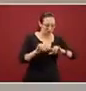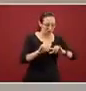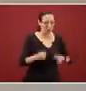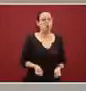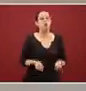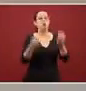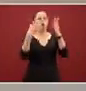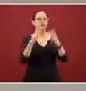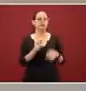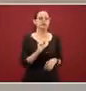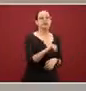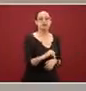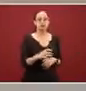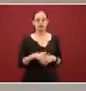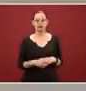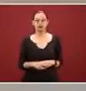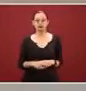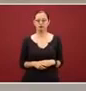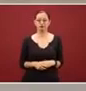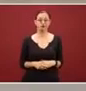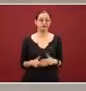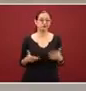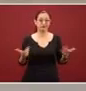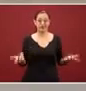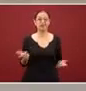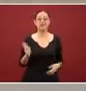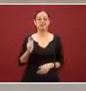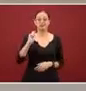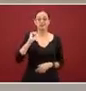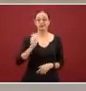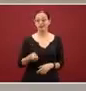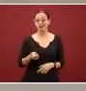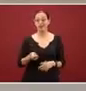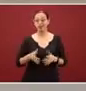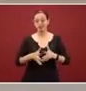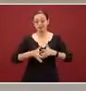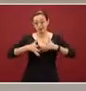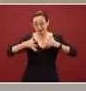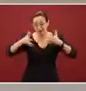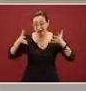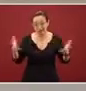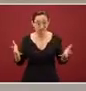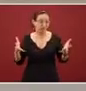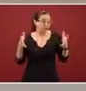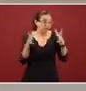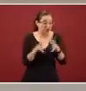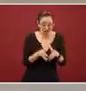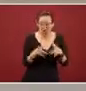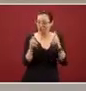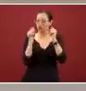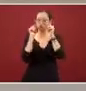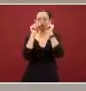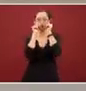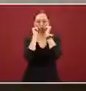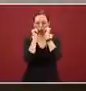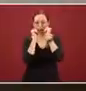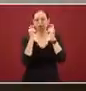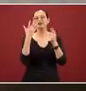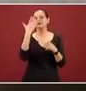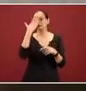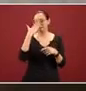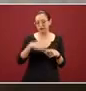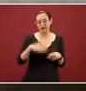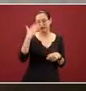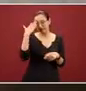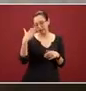salen positivas? Y eso, si es una muestra grande, es una muestra pequeña, nos permite ir evaluando a lo largo